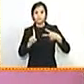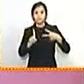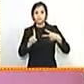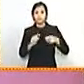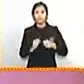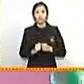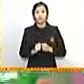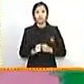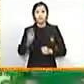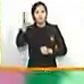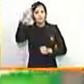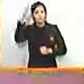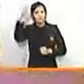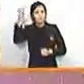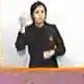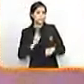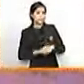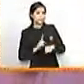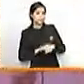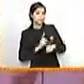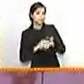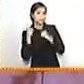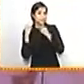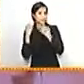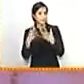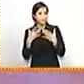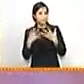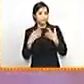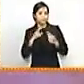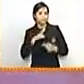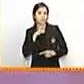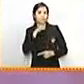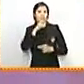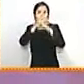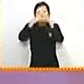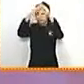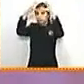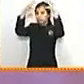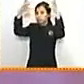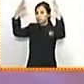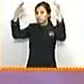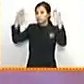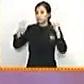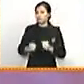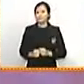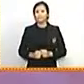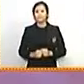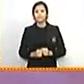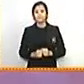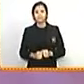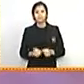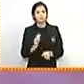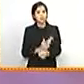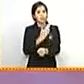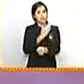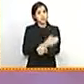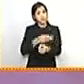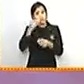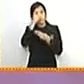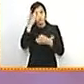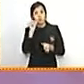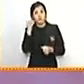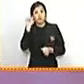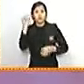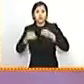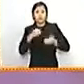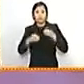51. Señores, ha llegado el momento que tanto han estado esperando para hacer de sus sueños una realidad con la vida. Pero antes les comento que en el sorteo